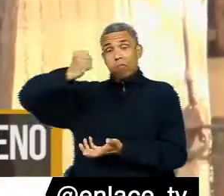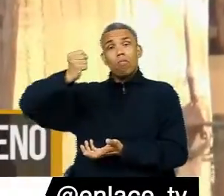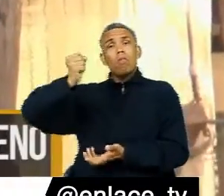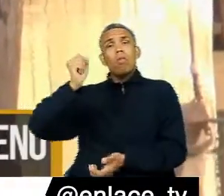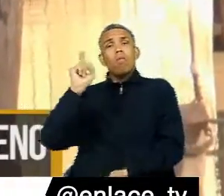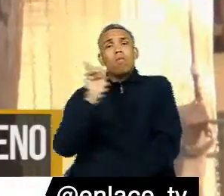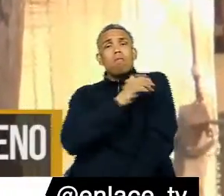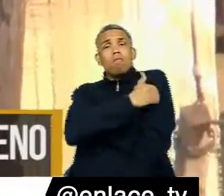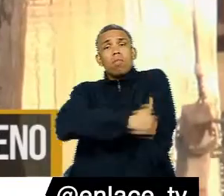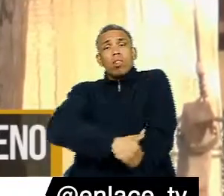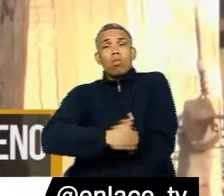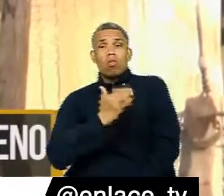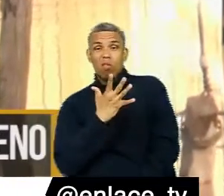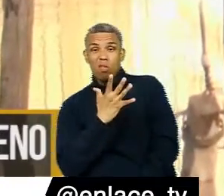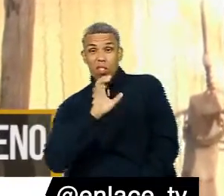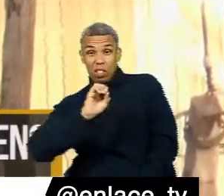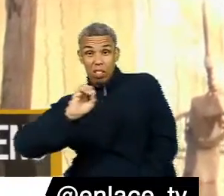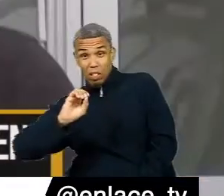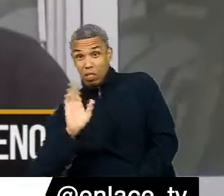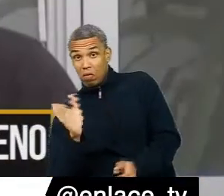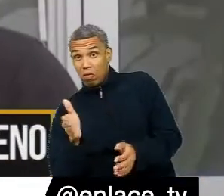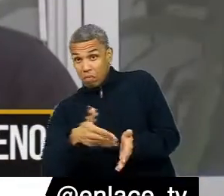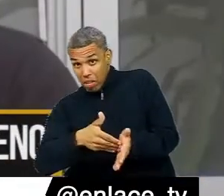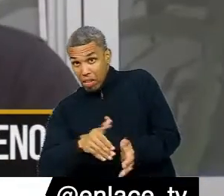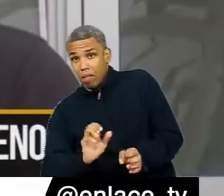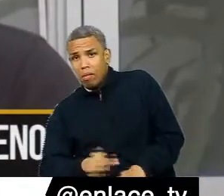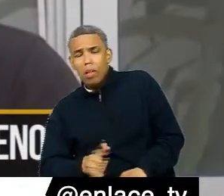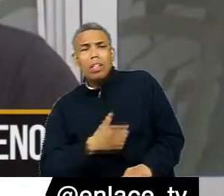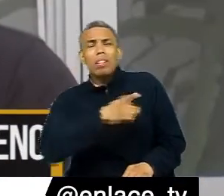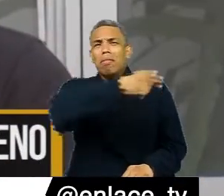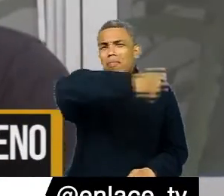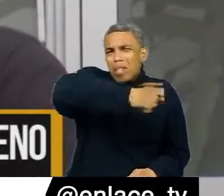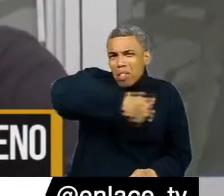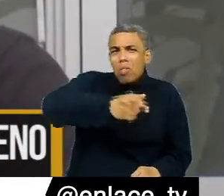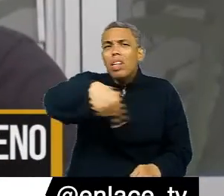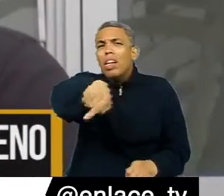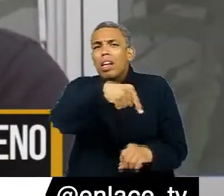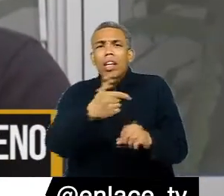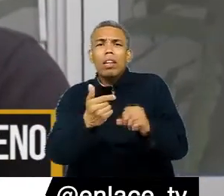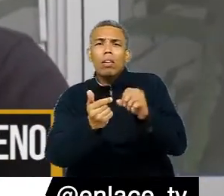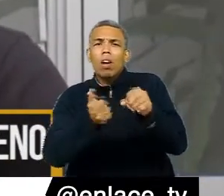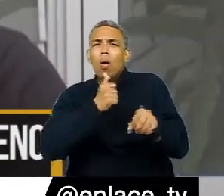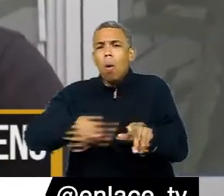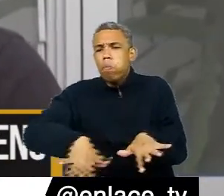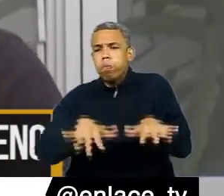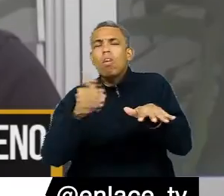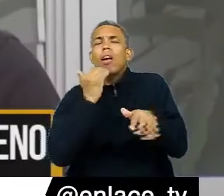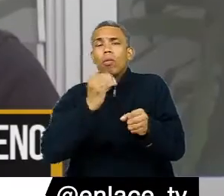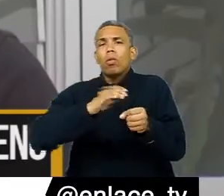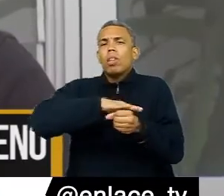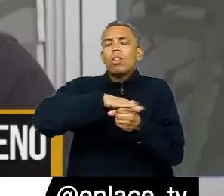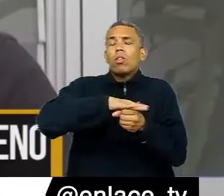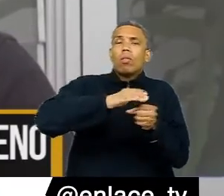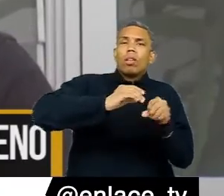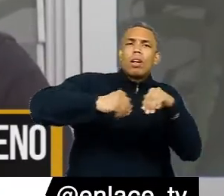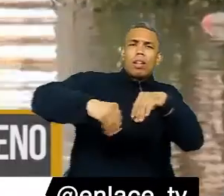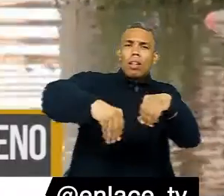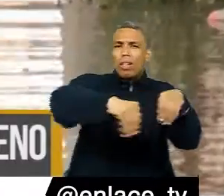1.500.000 pesos. Yo había asumido un compromiso con las familias del Arenal, de la comuna del Río, del 20 de enero y de Cuyoa, de